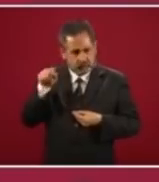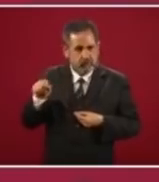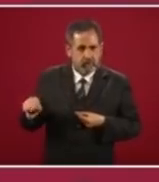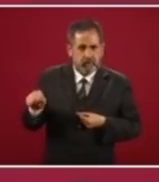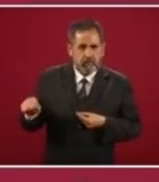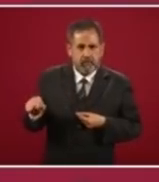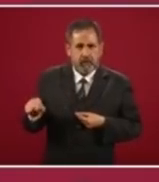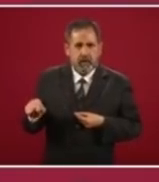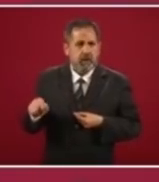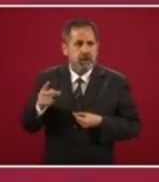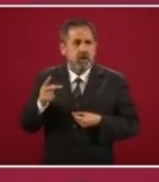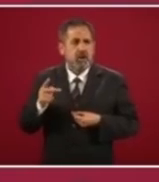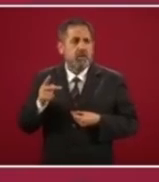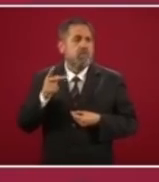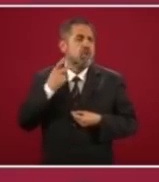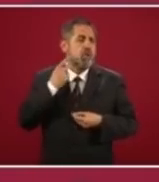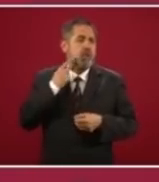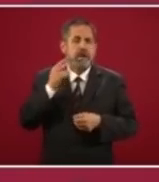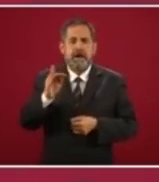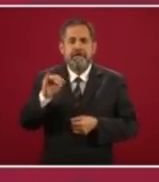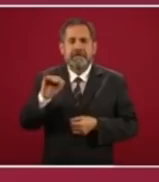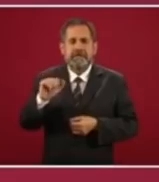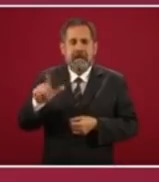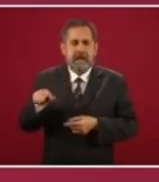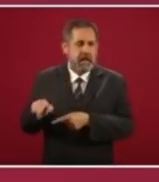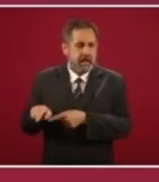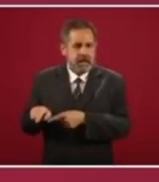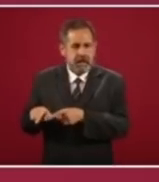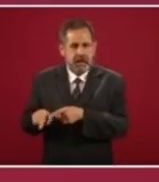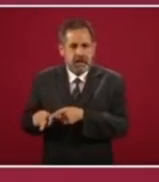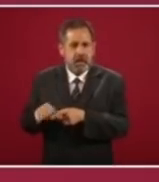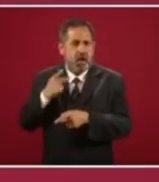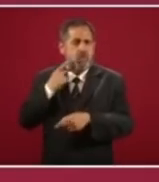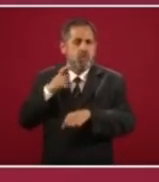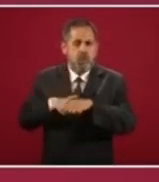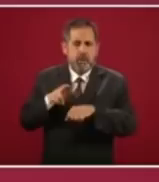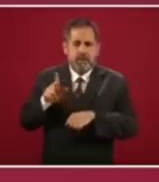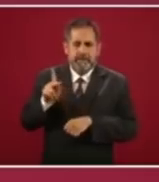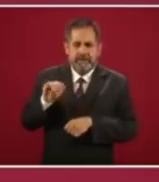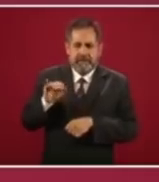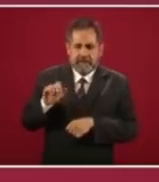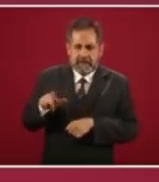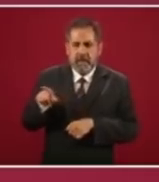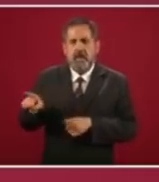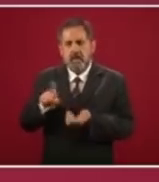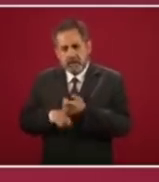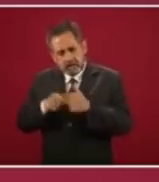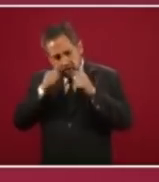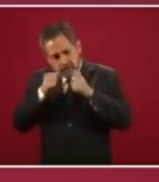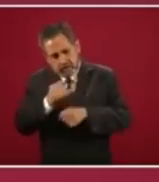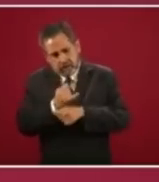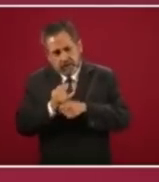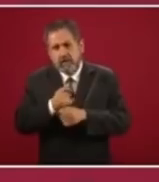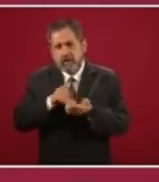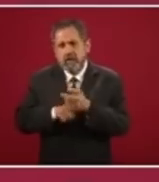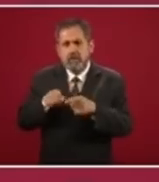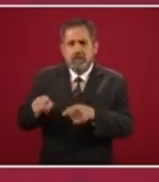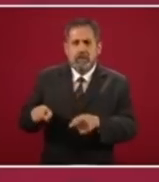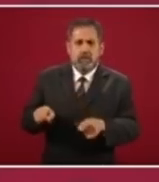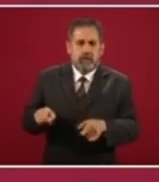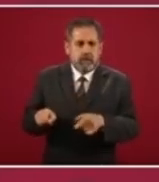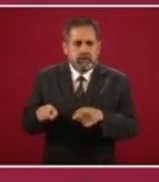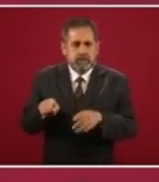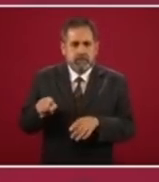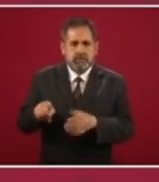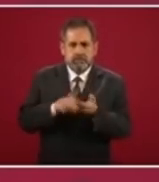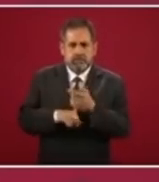Procuraduría Fiscal, que es la que está llevando estos asuntos que están